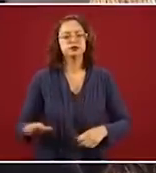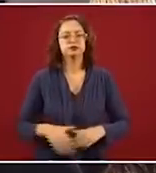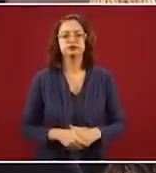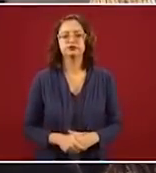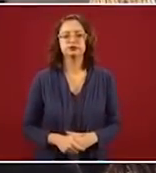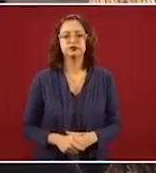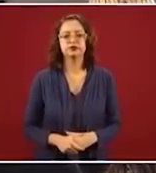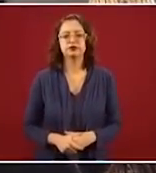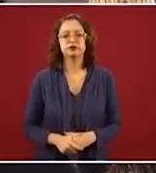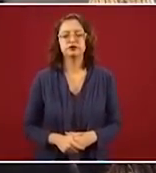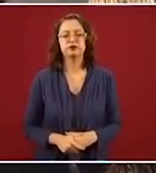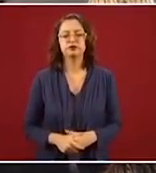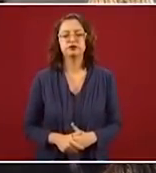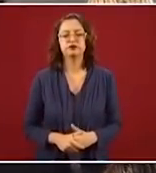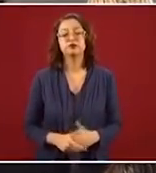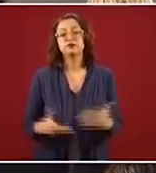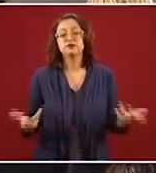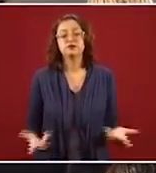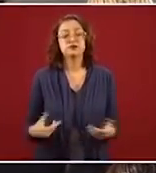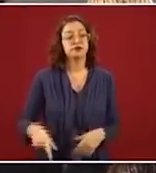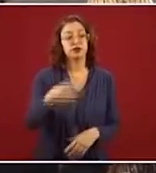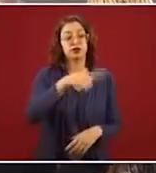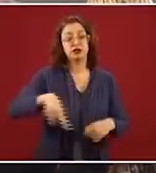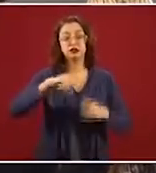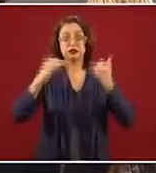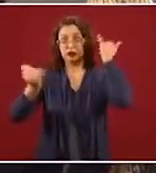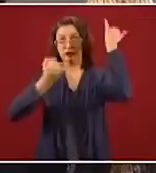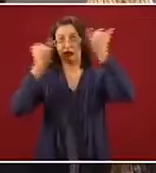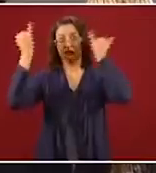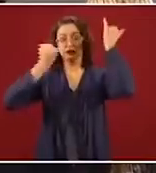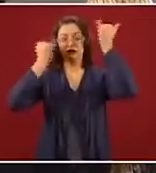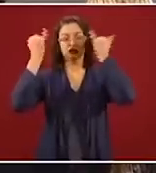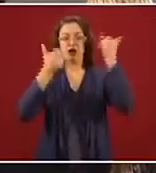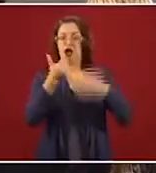Esos fueron inventos de estos tecnócratas. Bueno,